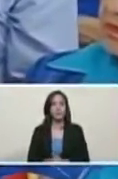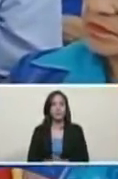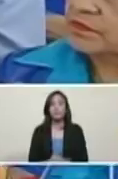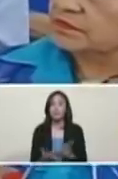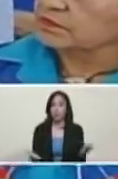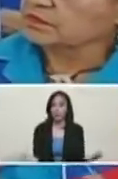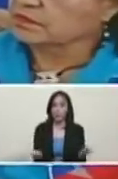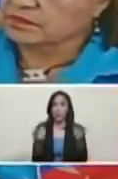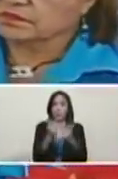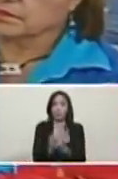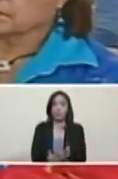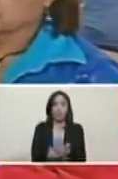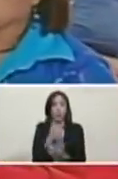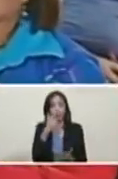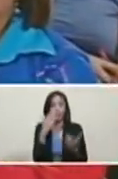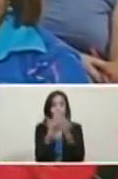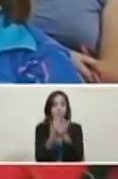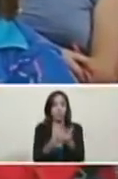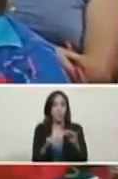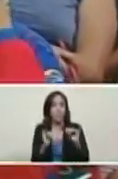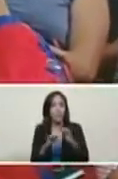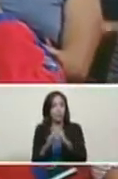Vamos a salirle al paso al fascismo.